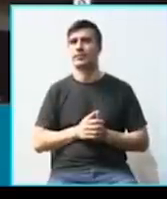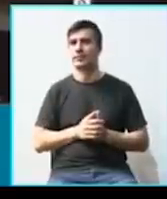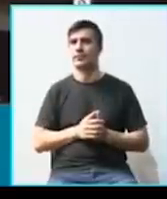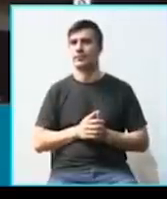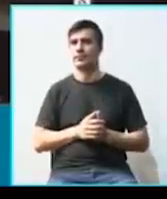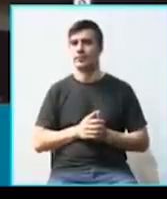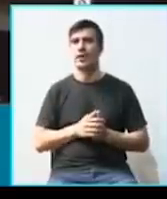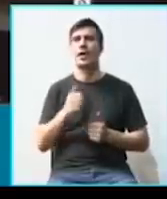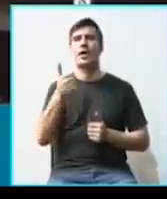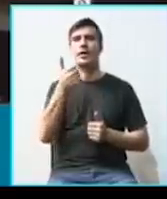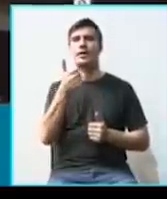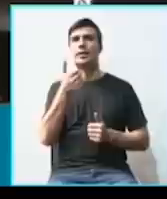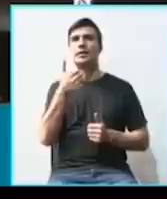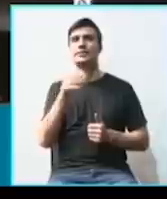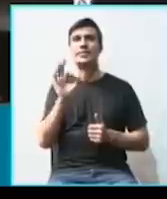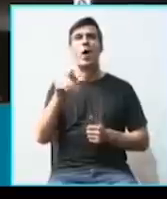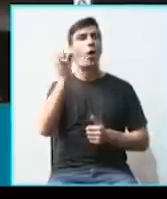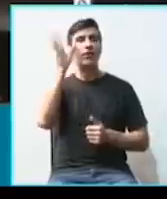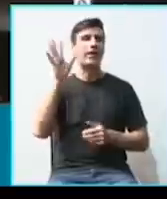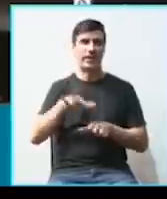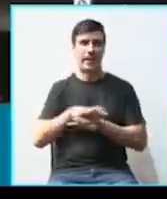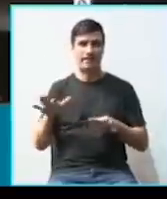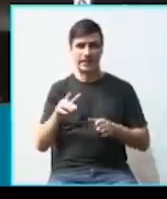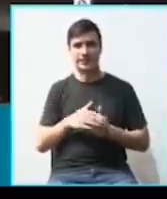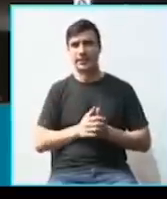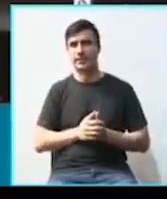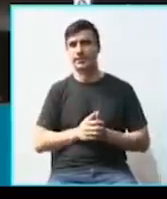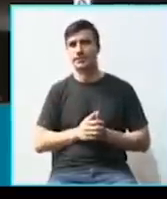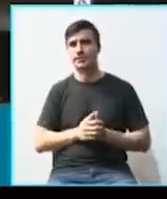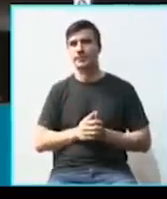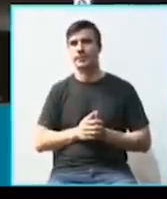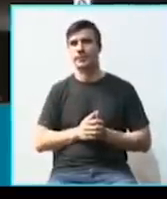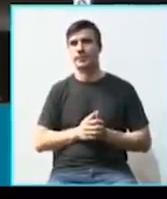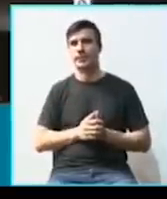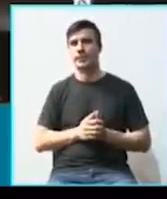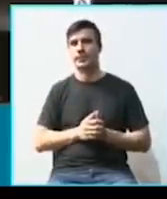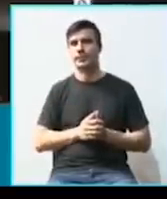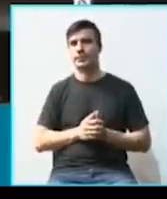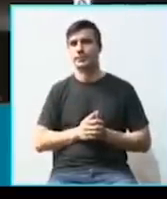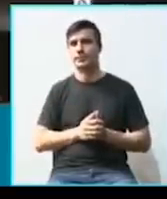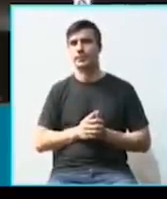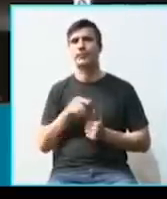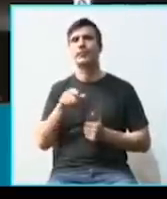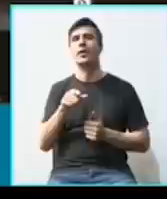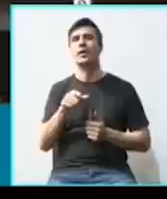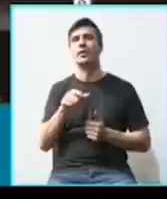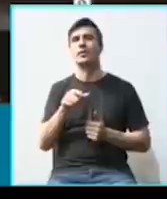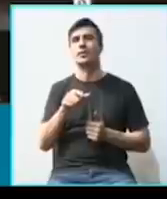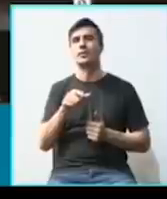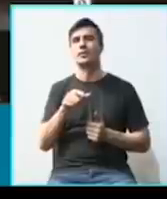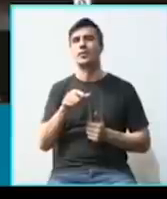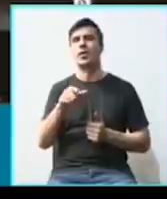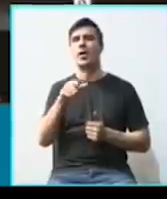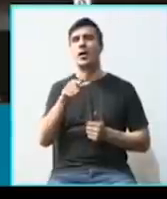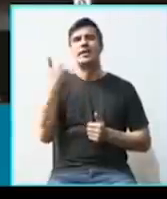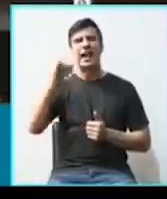Todavía están prendiendo la vela para que el dólar no llegue a 60, lógicamente la vela la prenden con tasas de interés del ELIC del